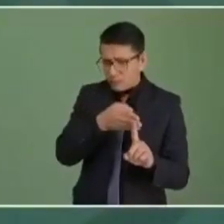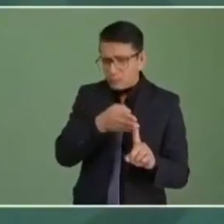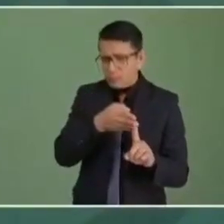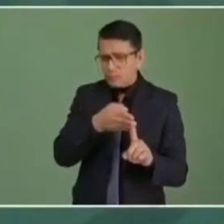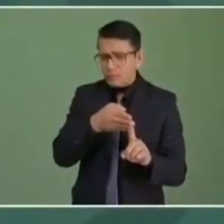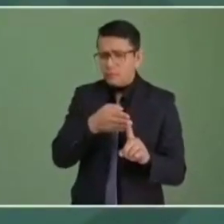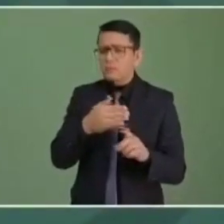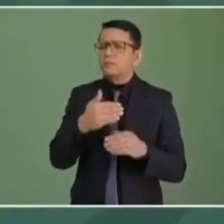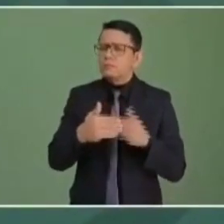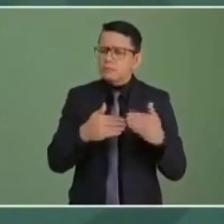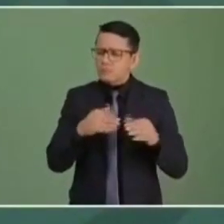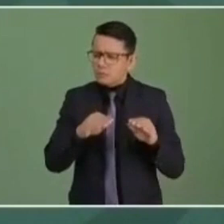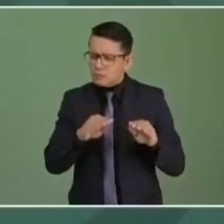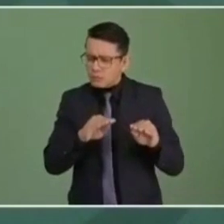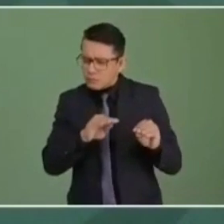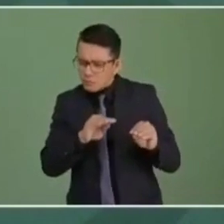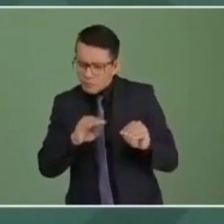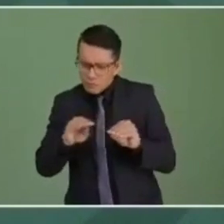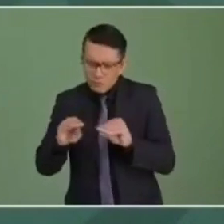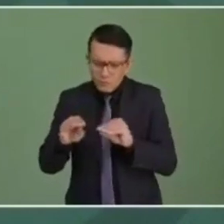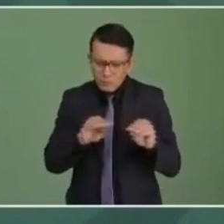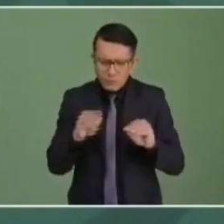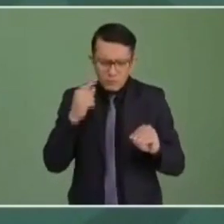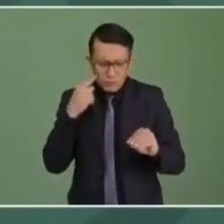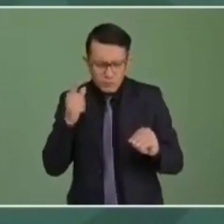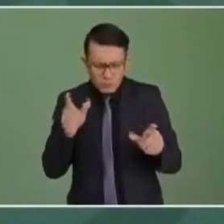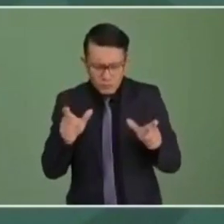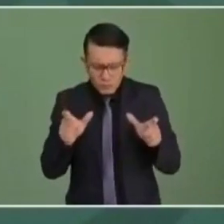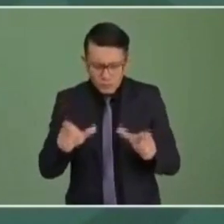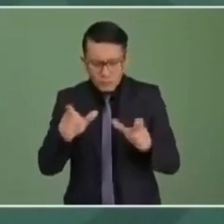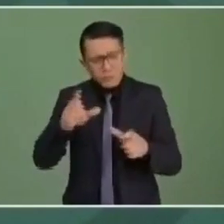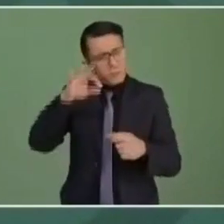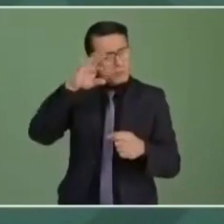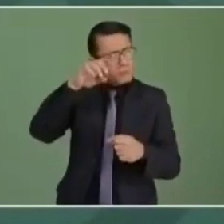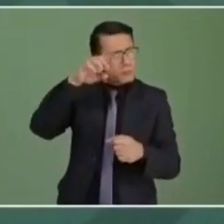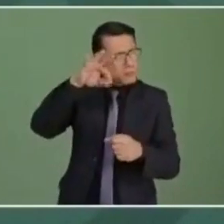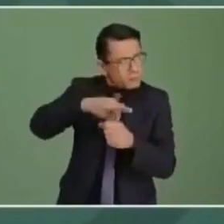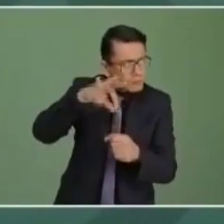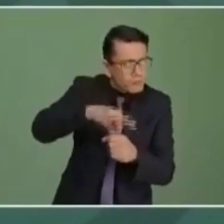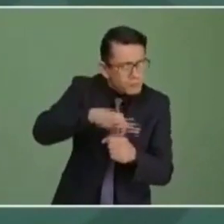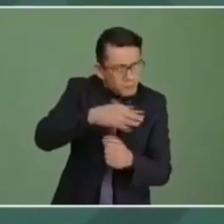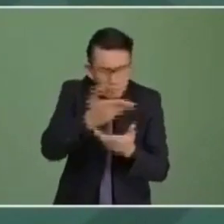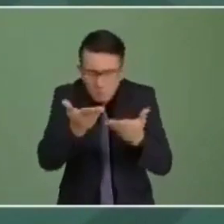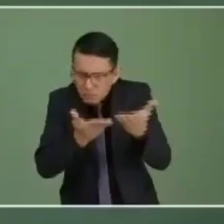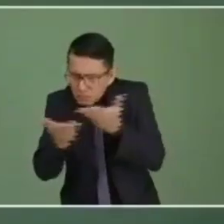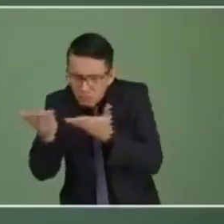por un movimiento para establecer la democracia,